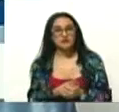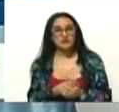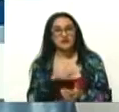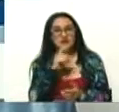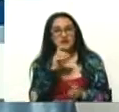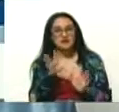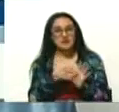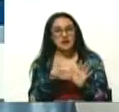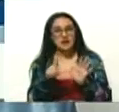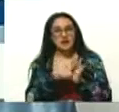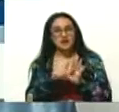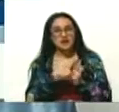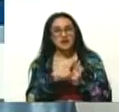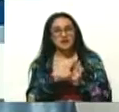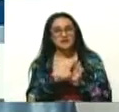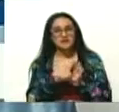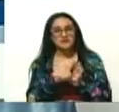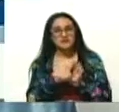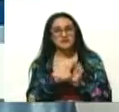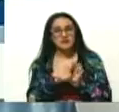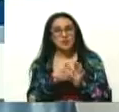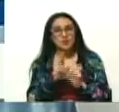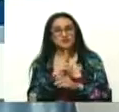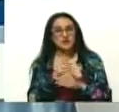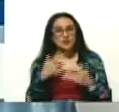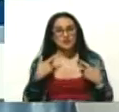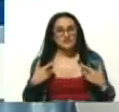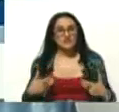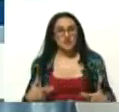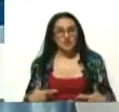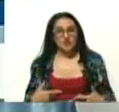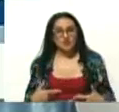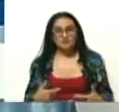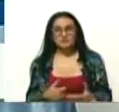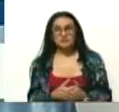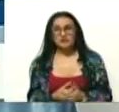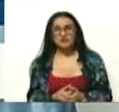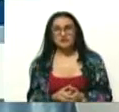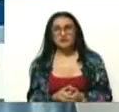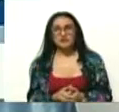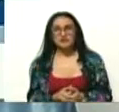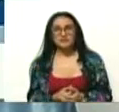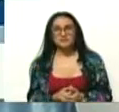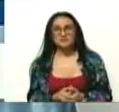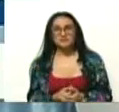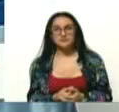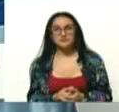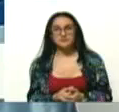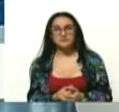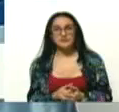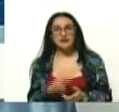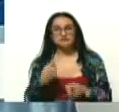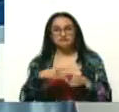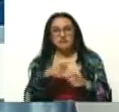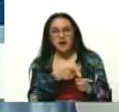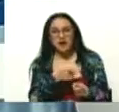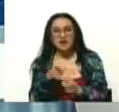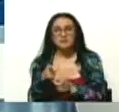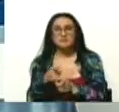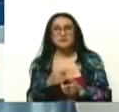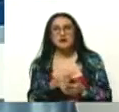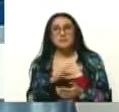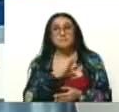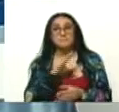ley, utilizando uniformes, patrulla, insignias, armamento,